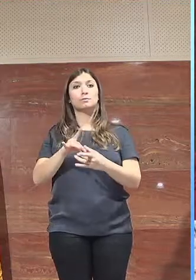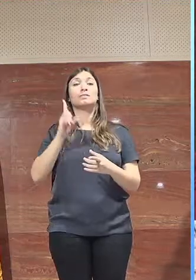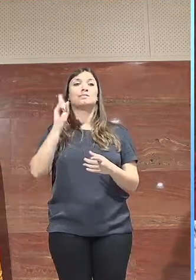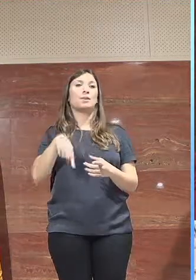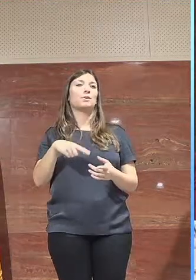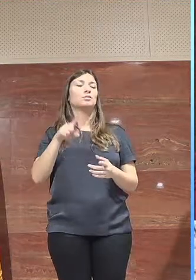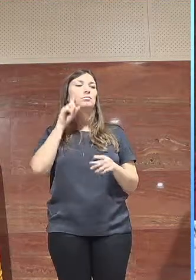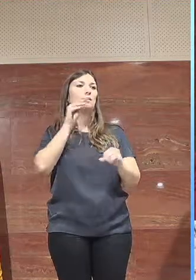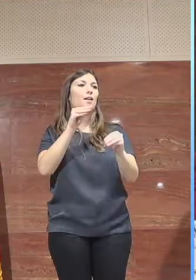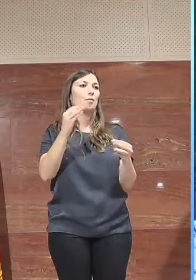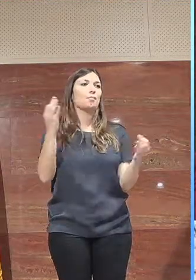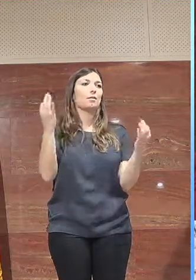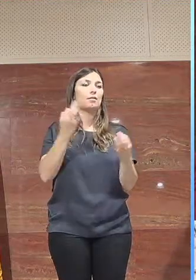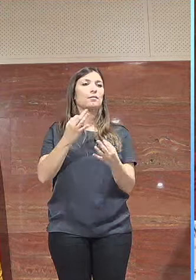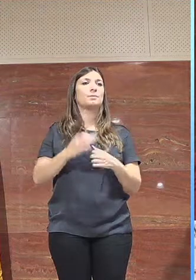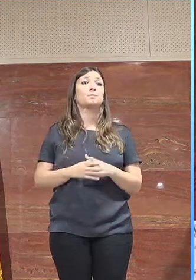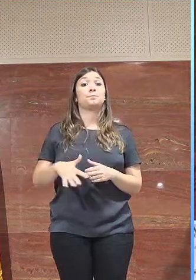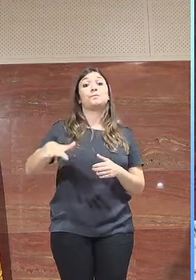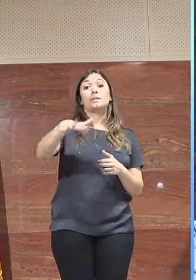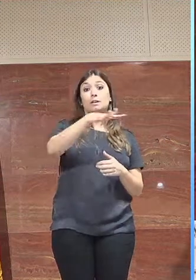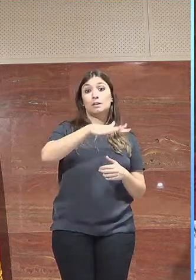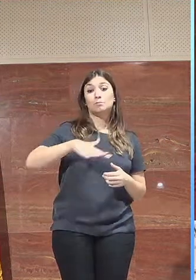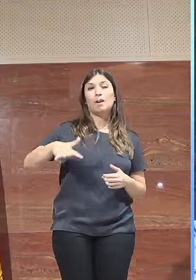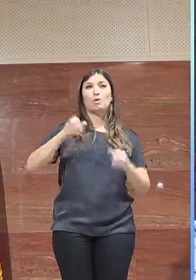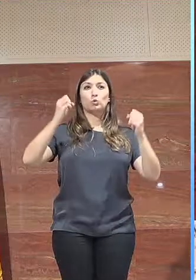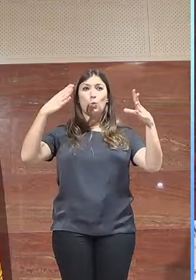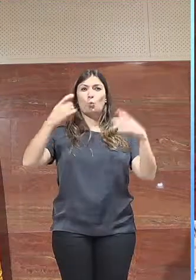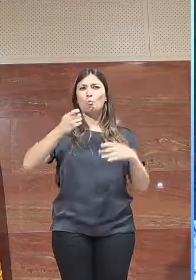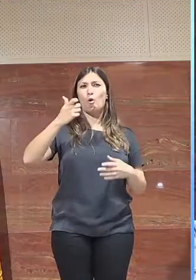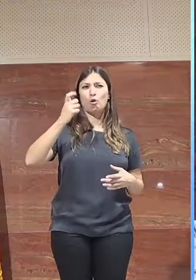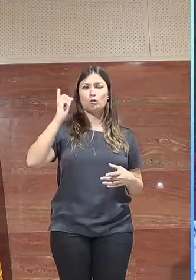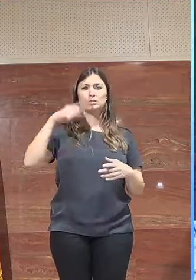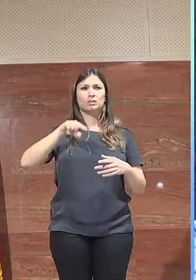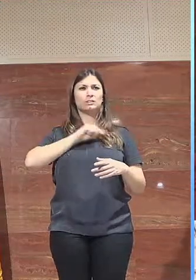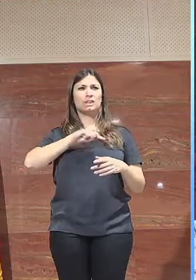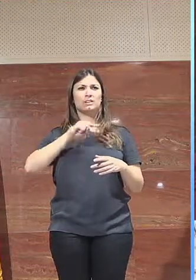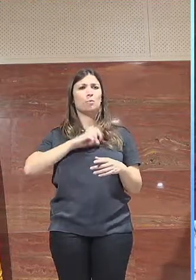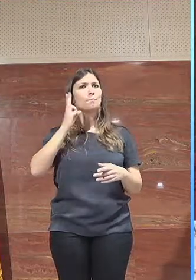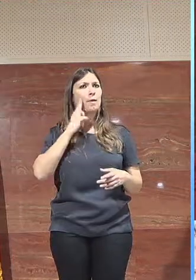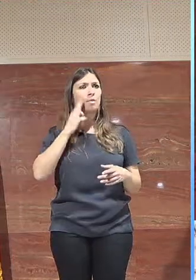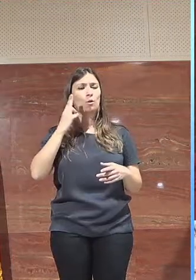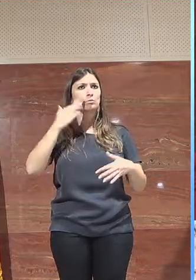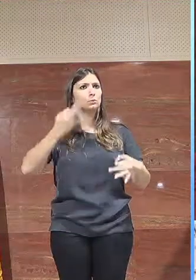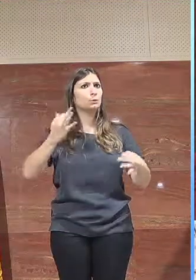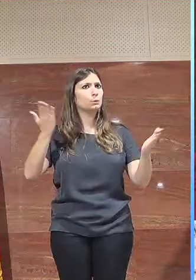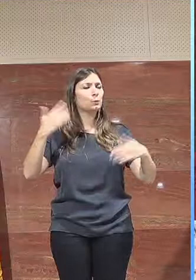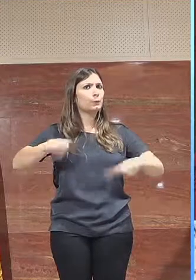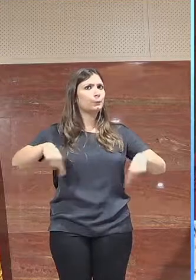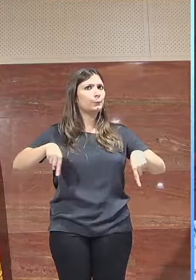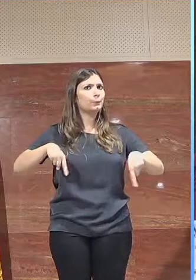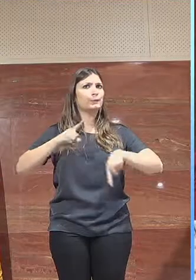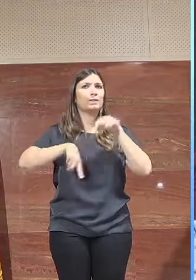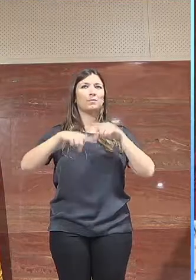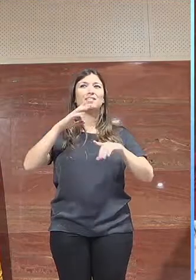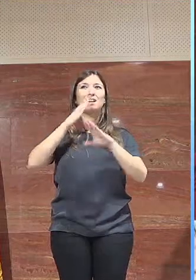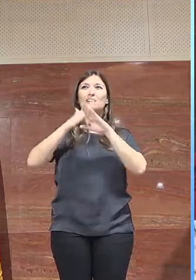atención pues bueno, cómo los espacios poco iluminados pues proporcionan una sensación de miedo e inseguridad, ¿no? Con lo cual los niveles de iluminación